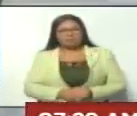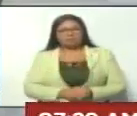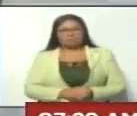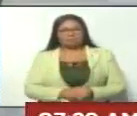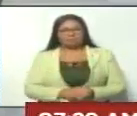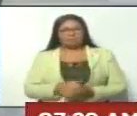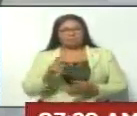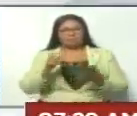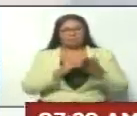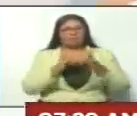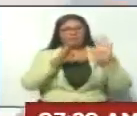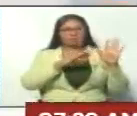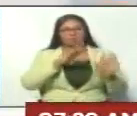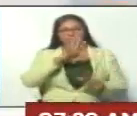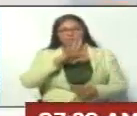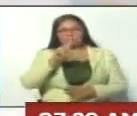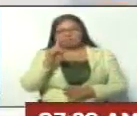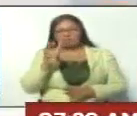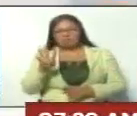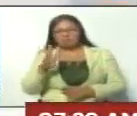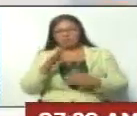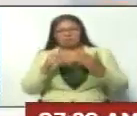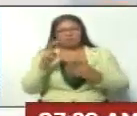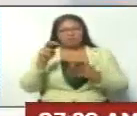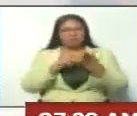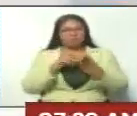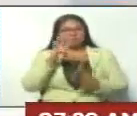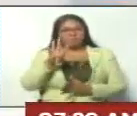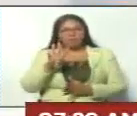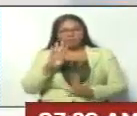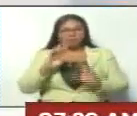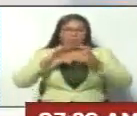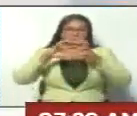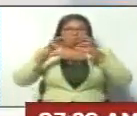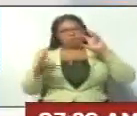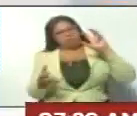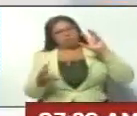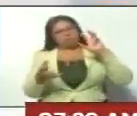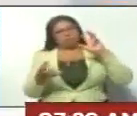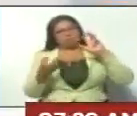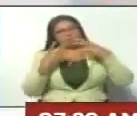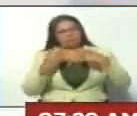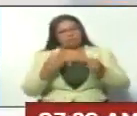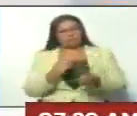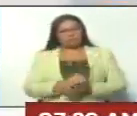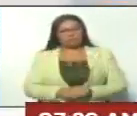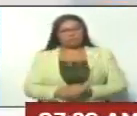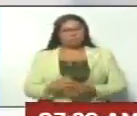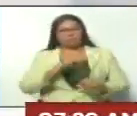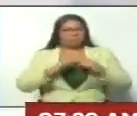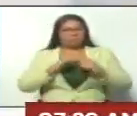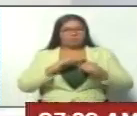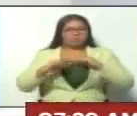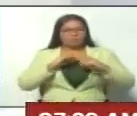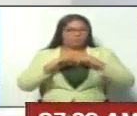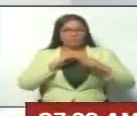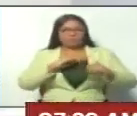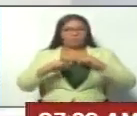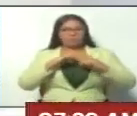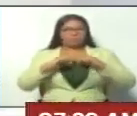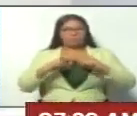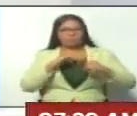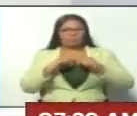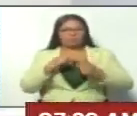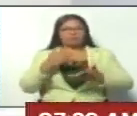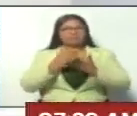desde 1954 hasta el 2004 que fue el accidente, pues estuvo sometida a una vibración